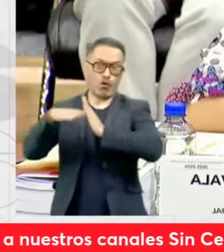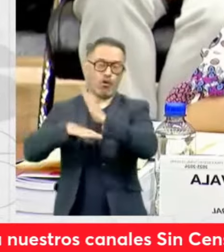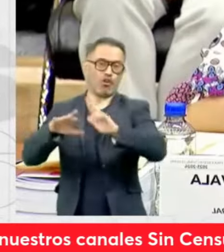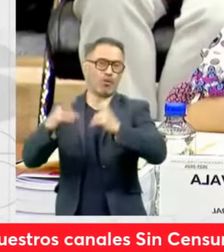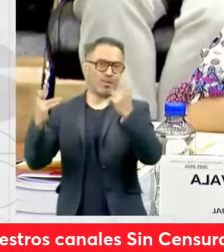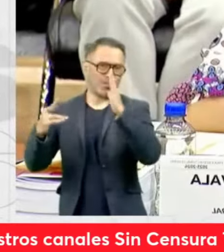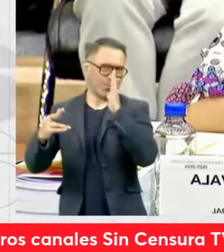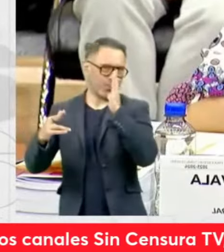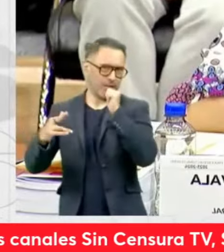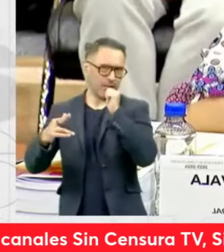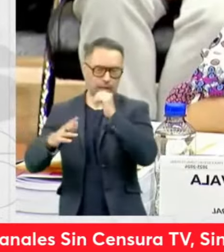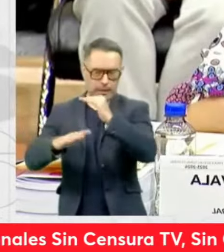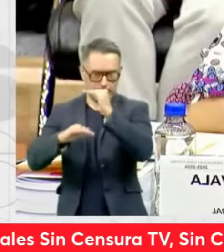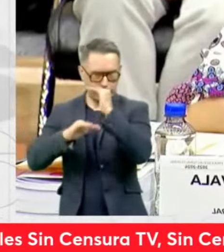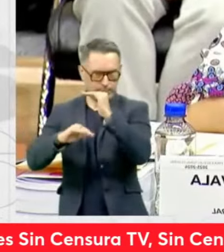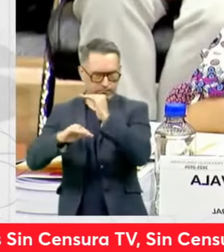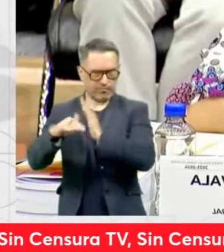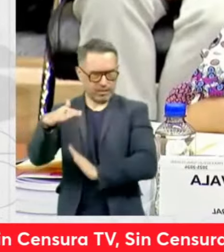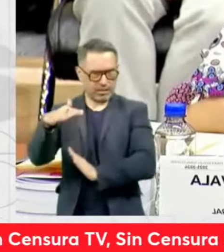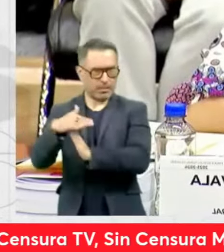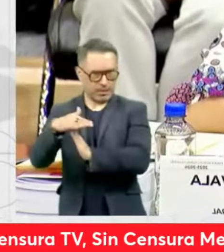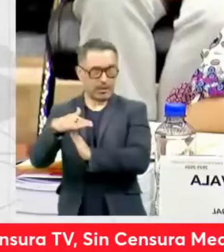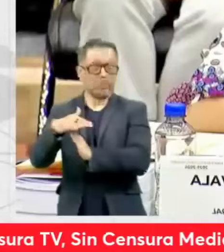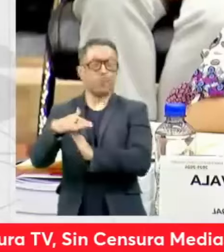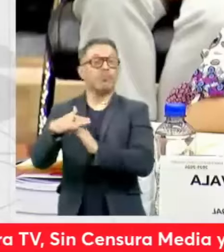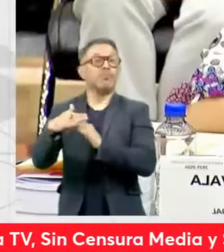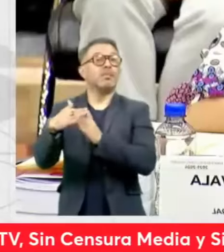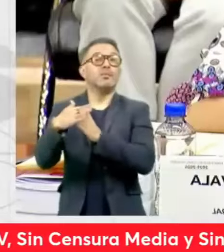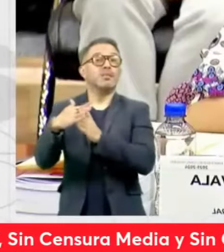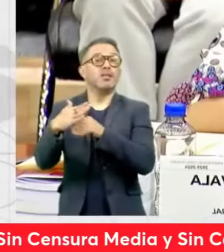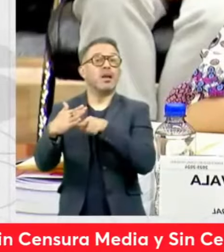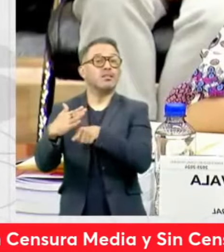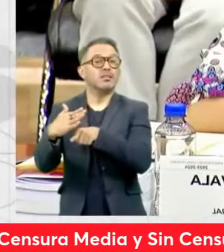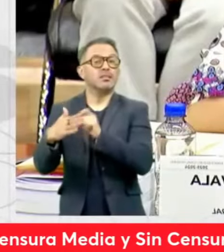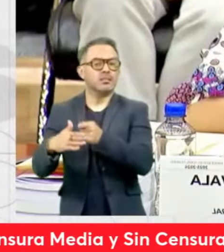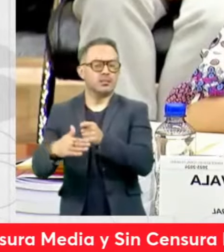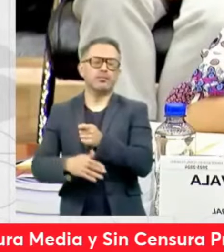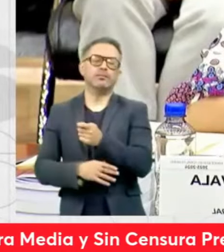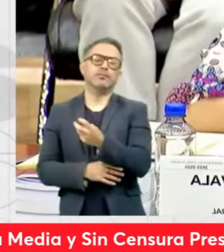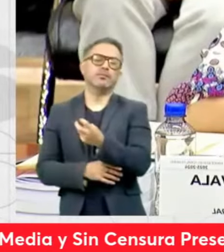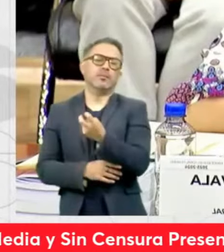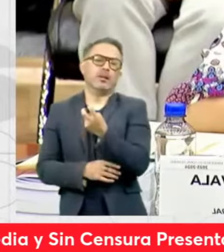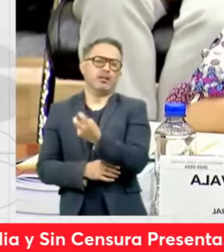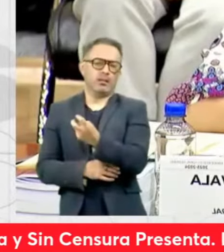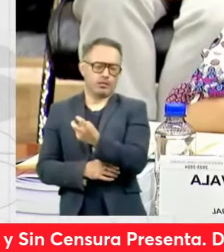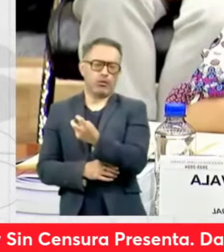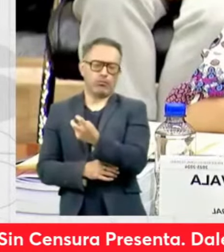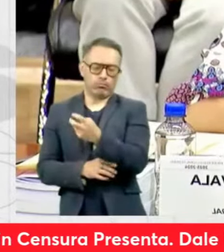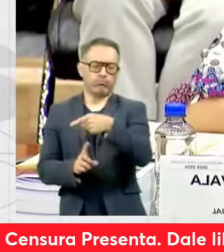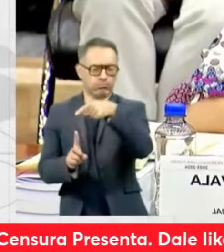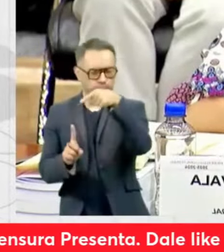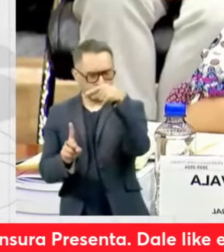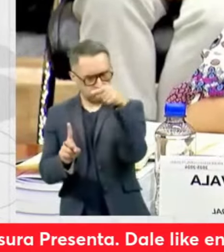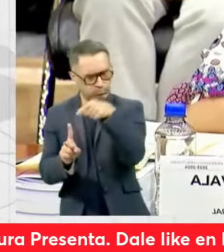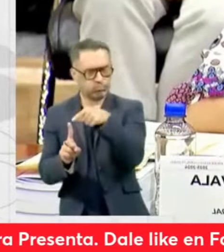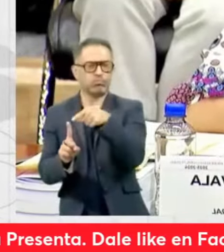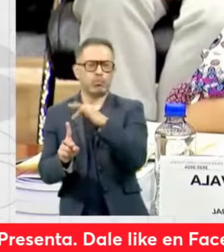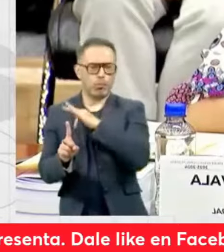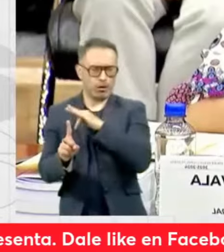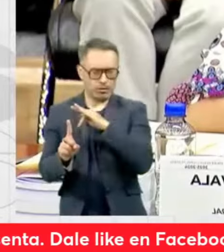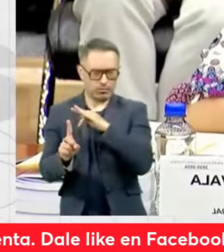Límites que hay que señalar constituyen la principal referencia para determinar,